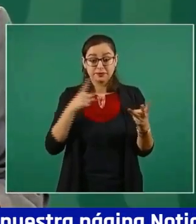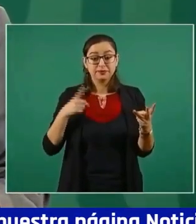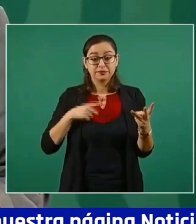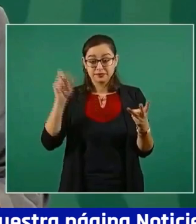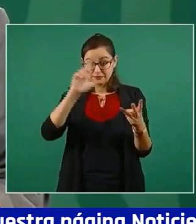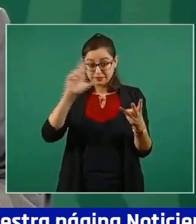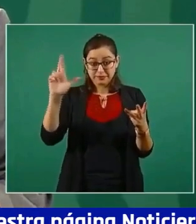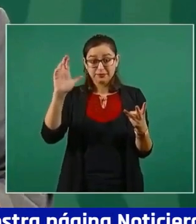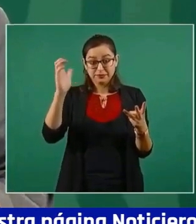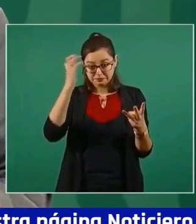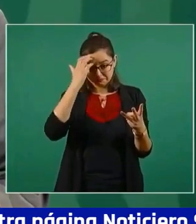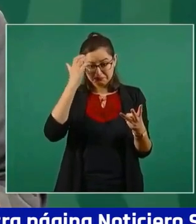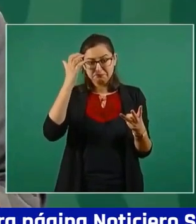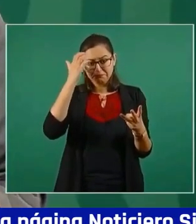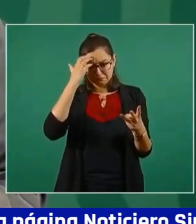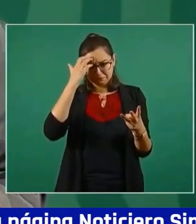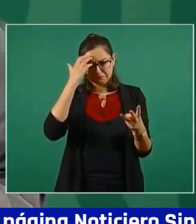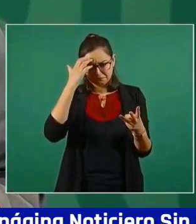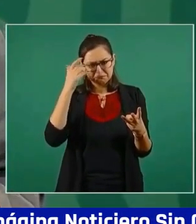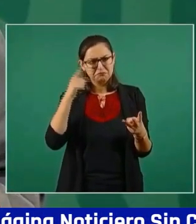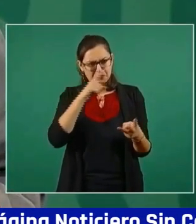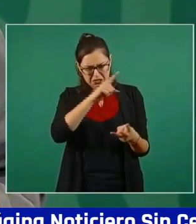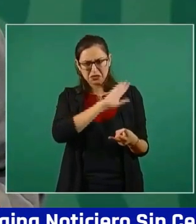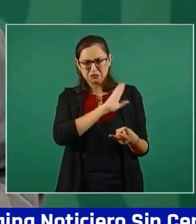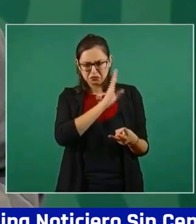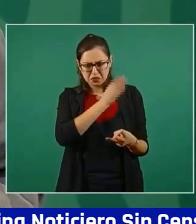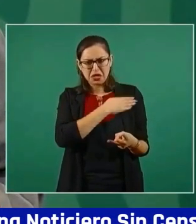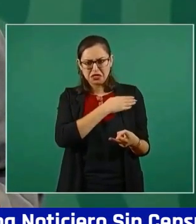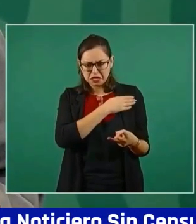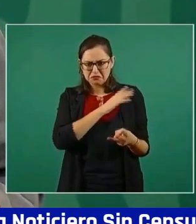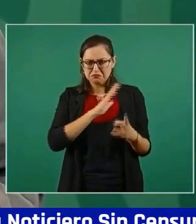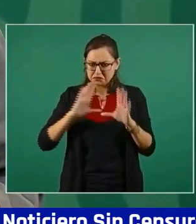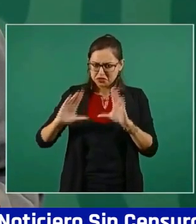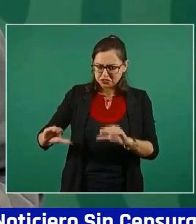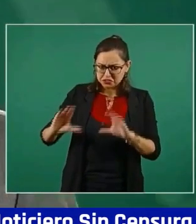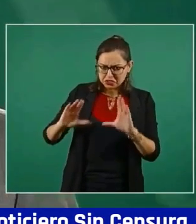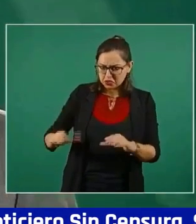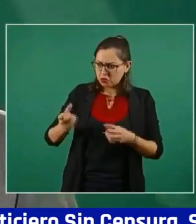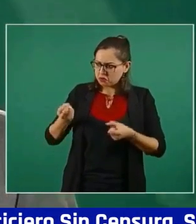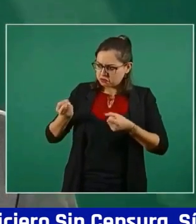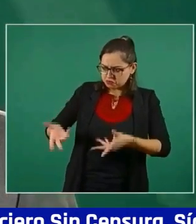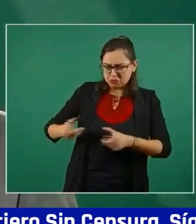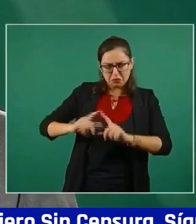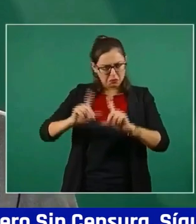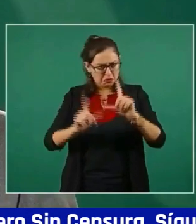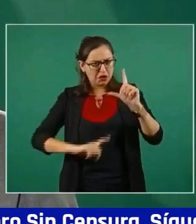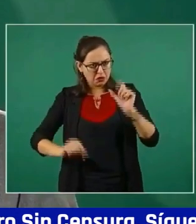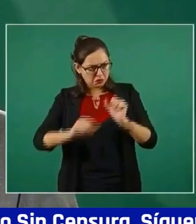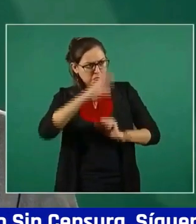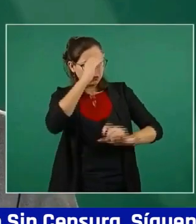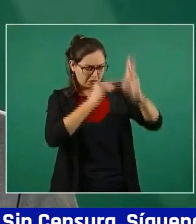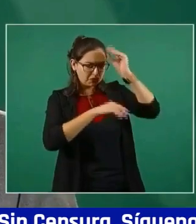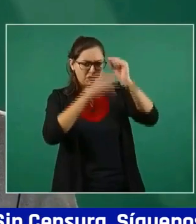lo que se aportó de España y de Europa a nuestro país.